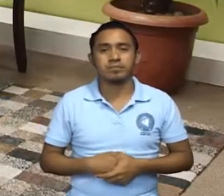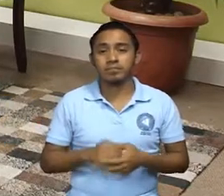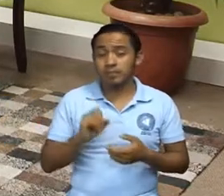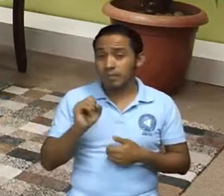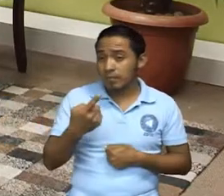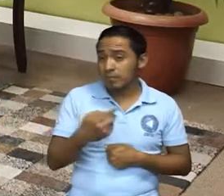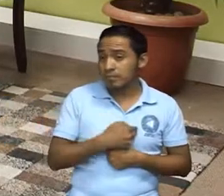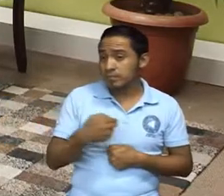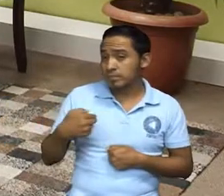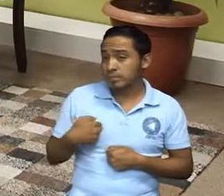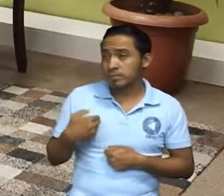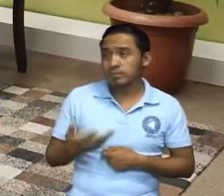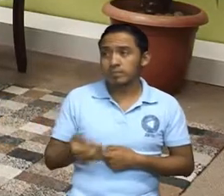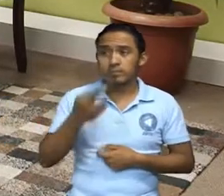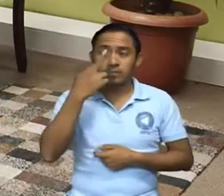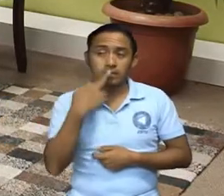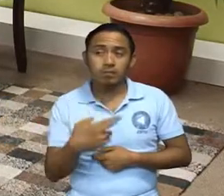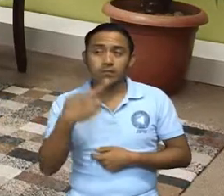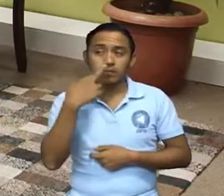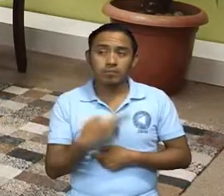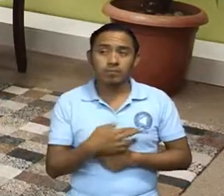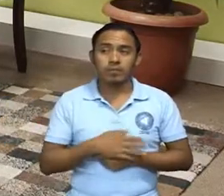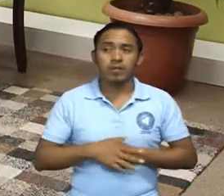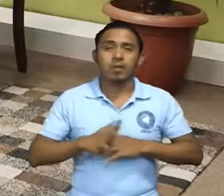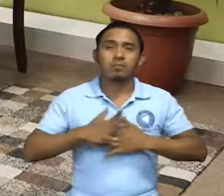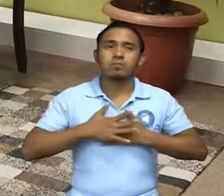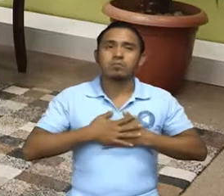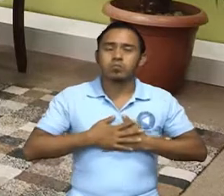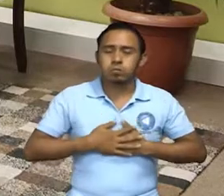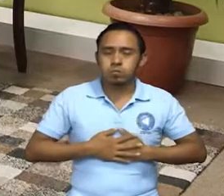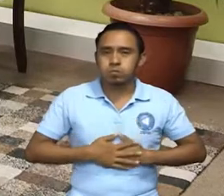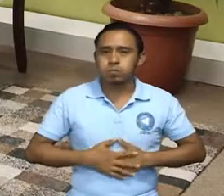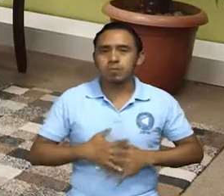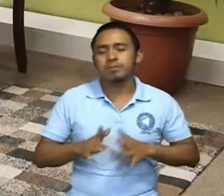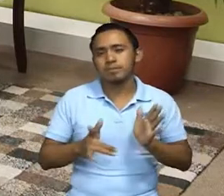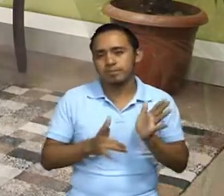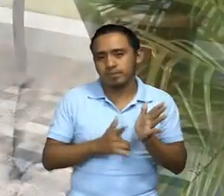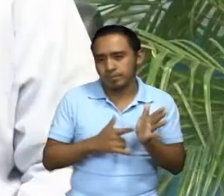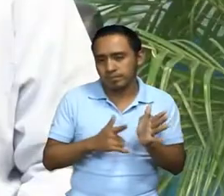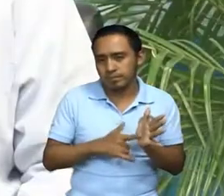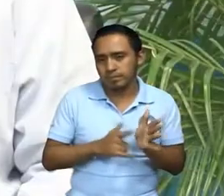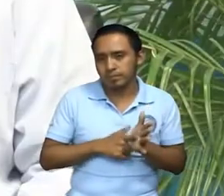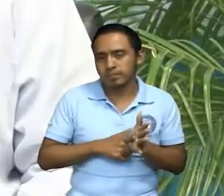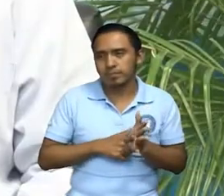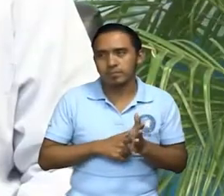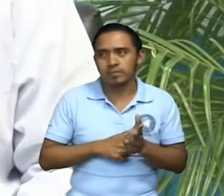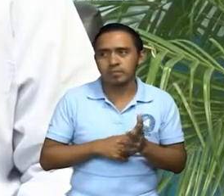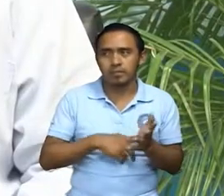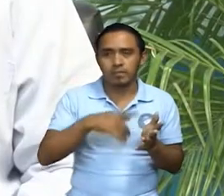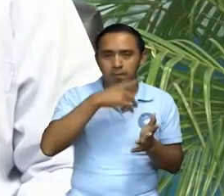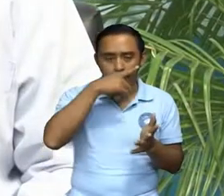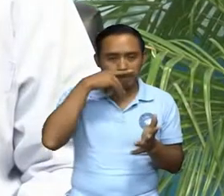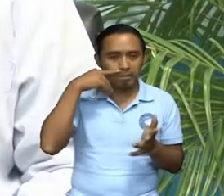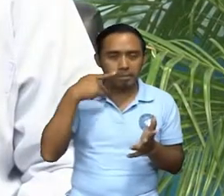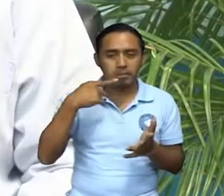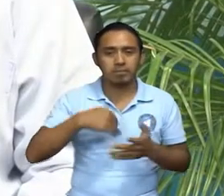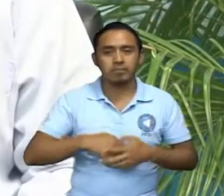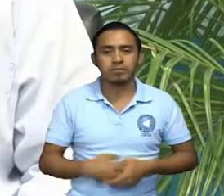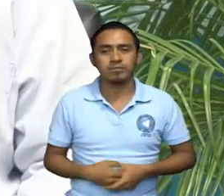que hay que hacer cuando hay un sangrado nasal es mantener la calma, ¿ya? Por ejemplo, esto pasa con los padres con los niños,